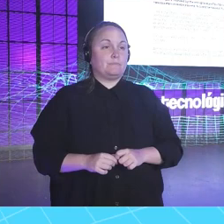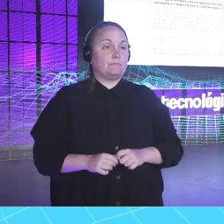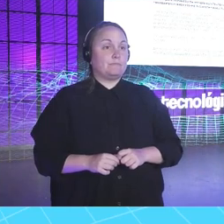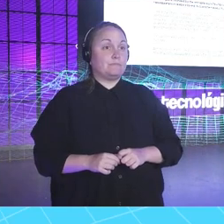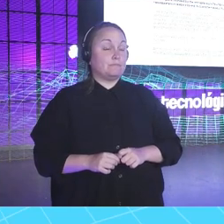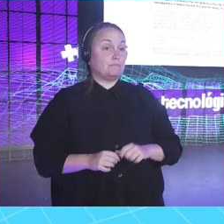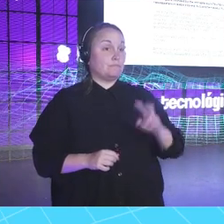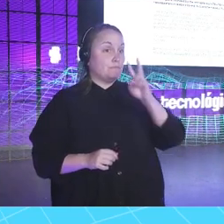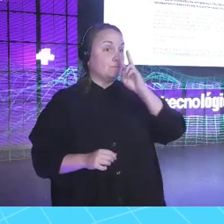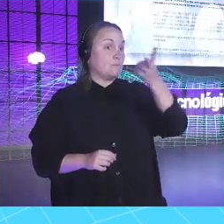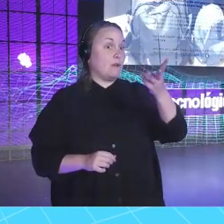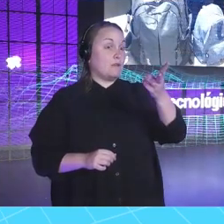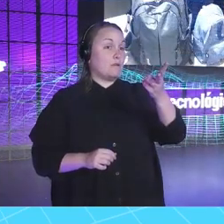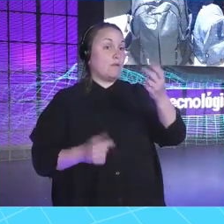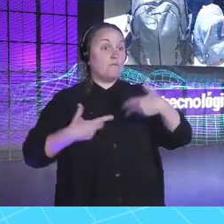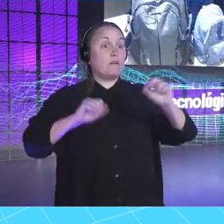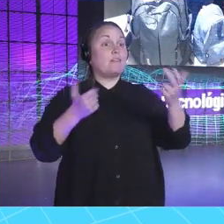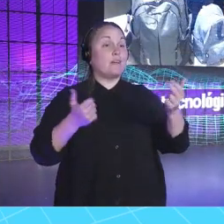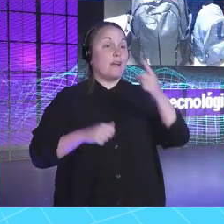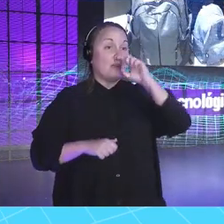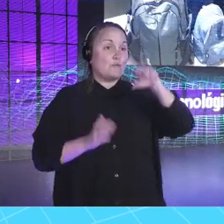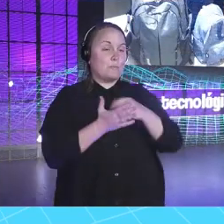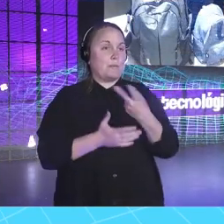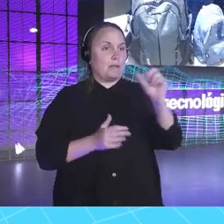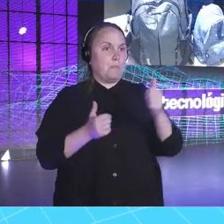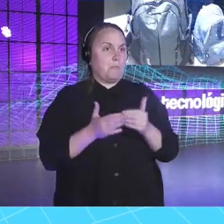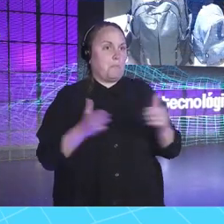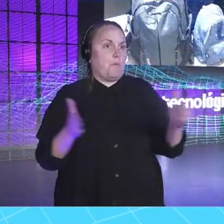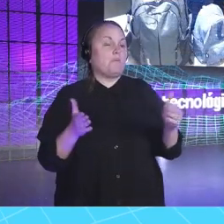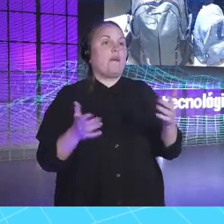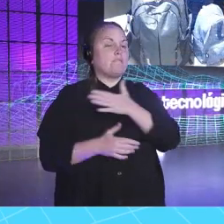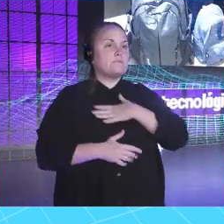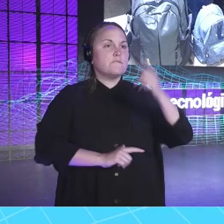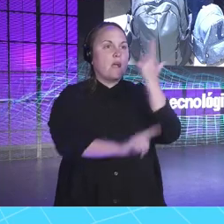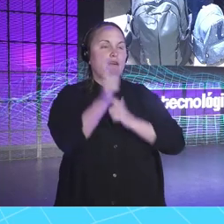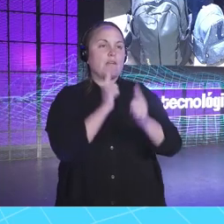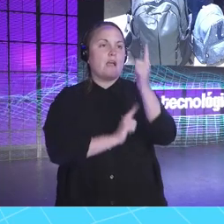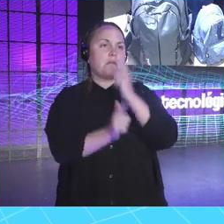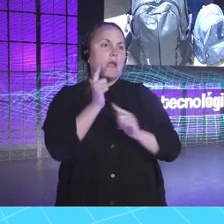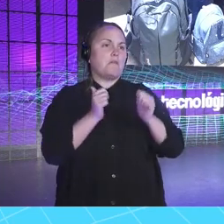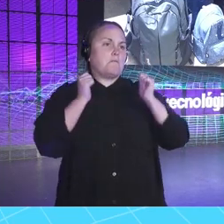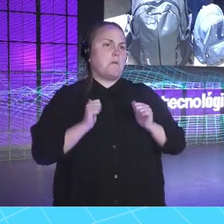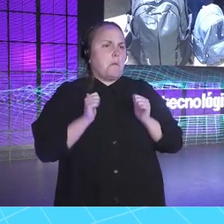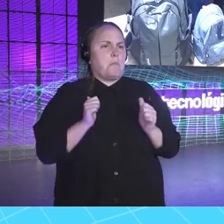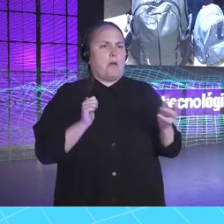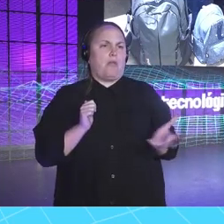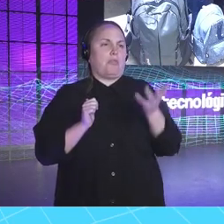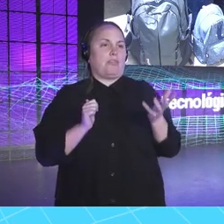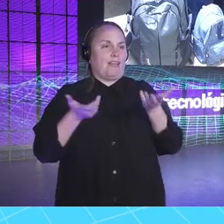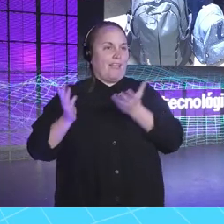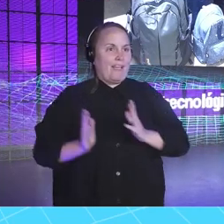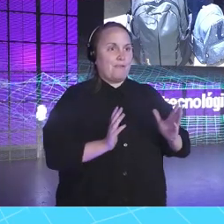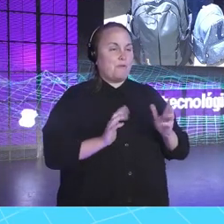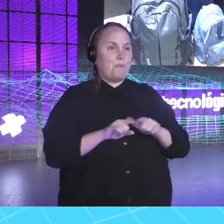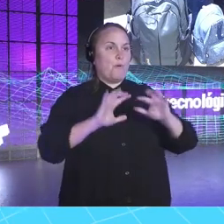justo al empezar 2020 y lo que más os apetecía hacer era un viaje un viaje con muy poco equipaje con nuestros niños y